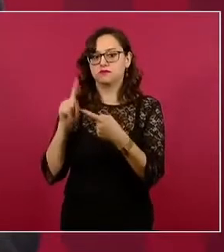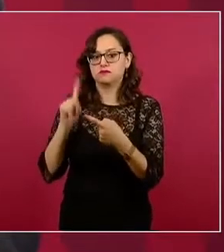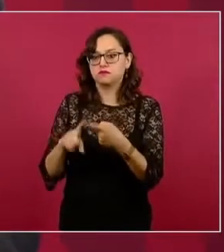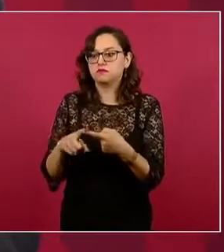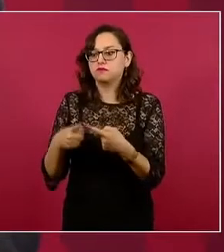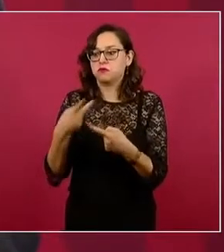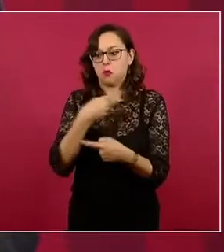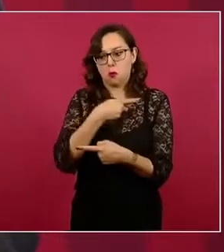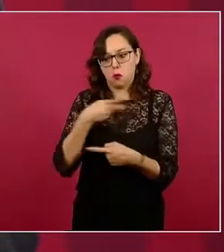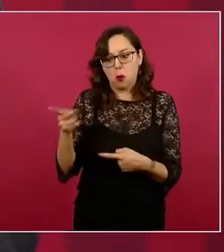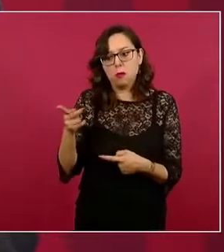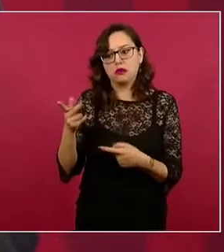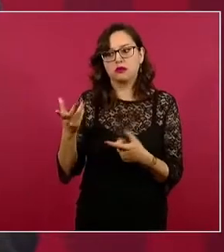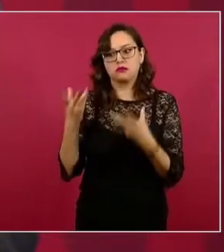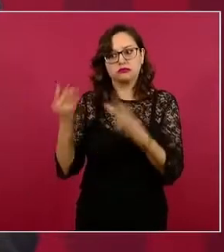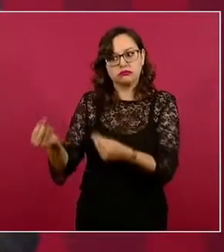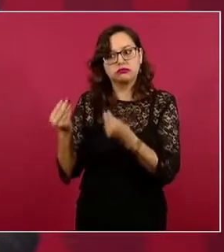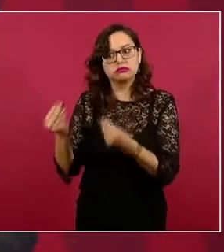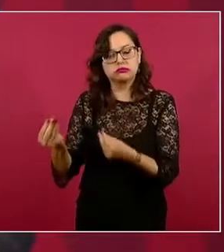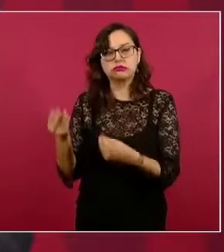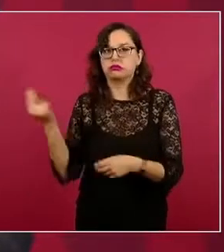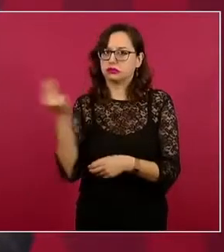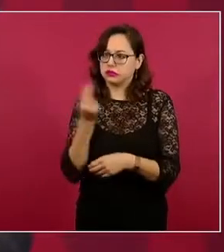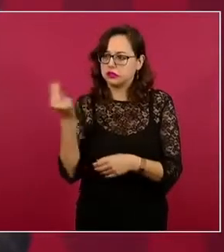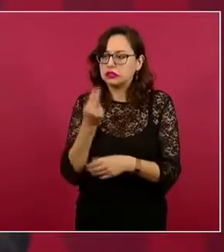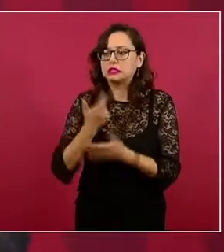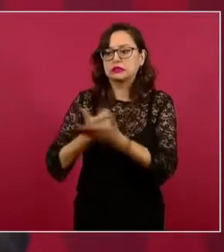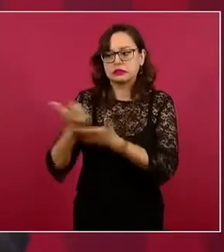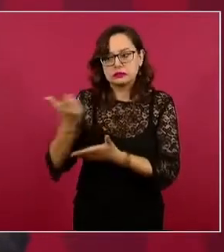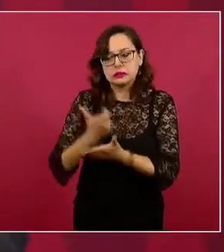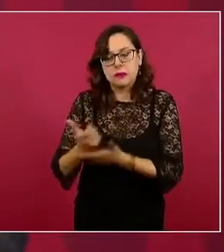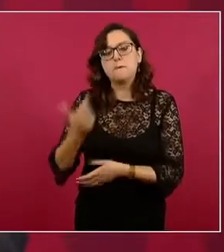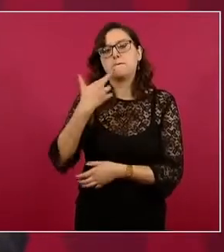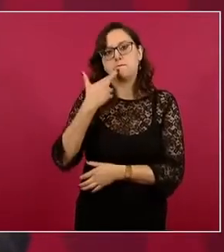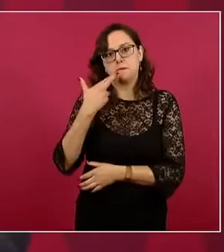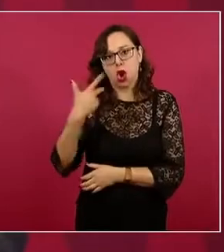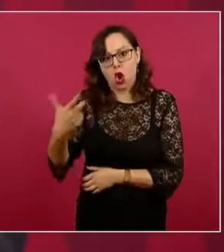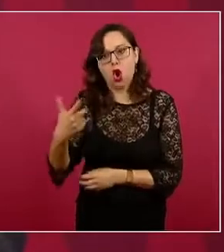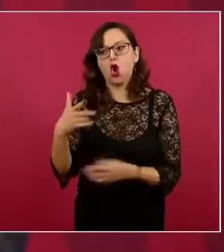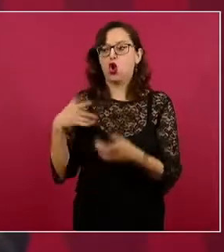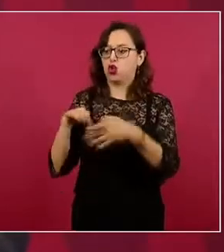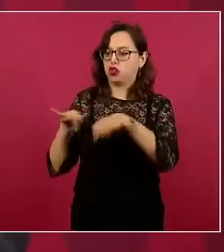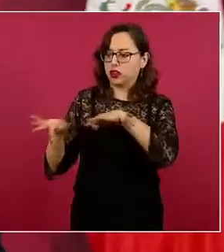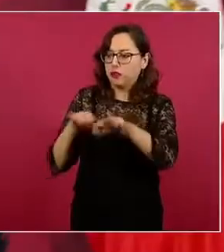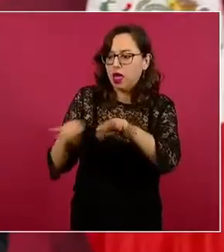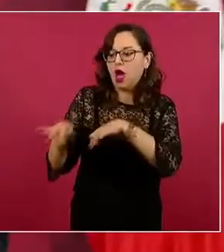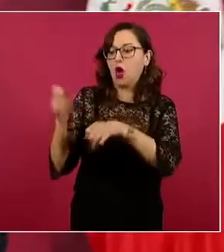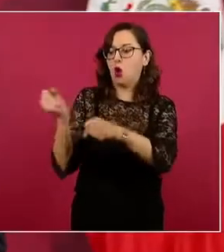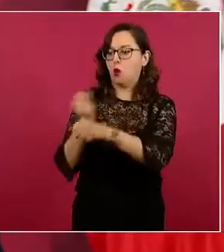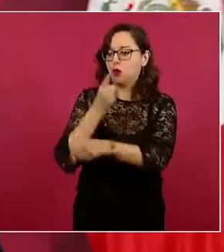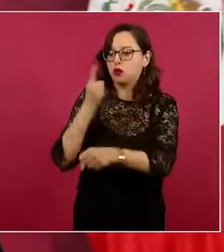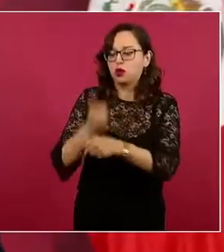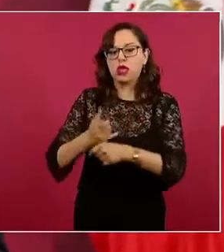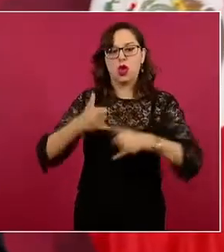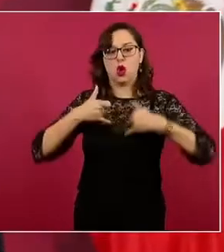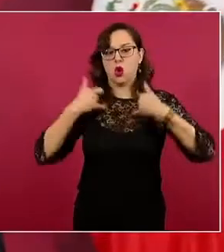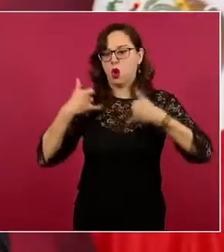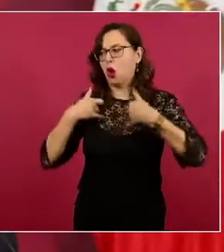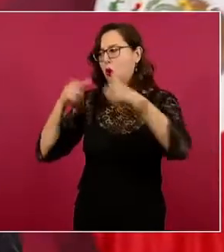tanta pobreza, que mejoren los salarios, que haya empleos, que se atienda a los